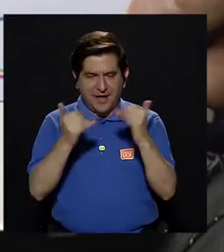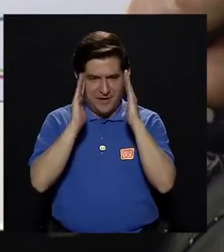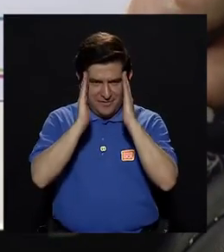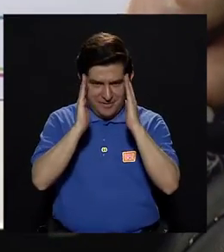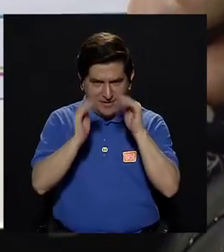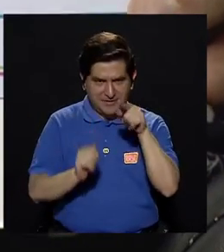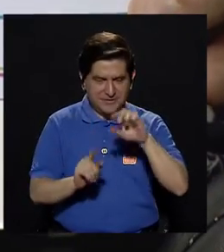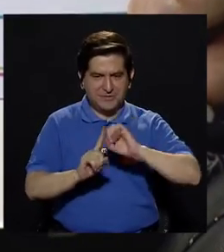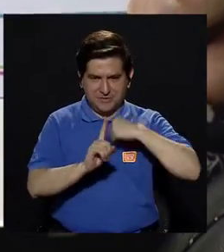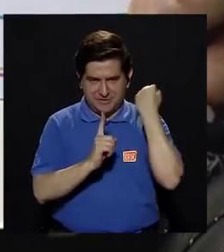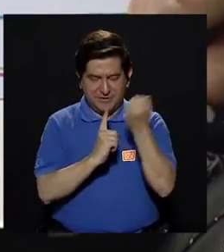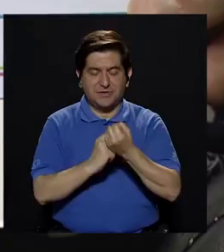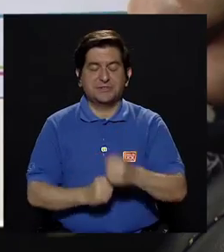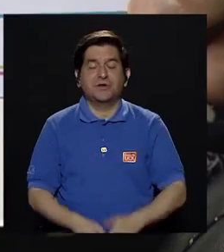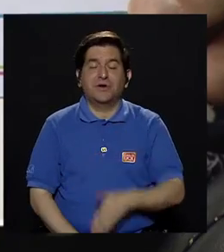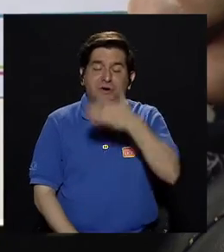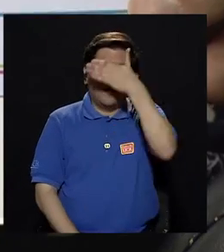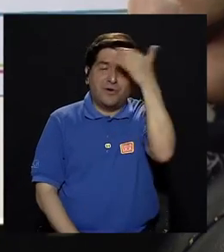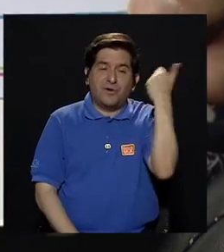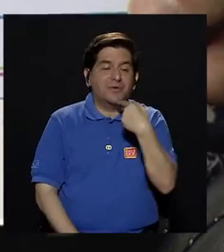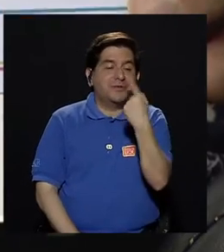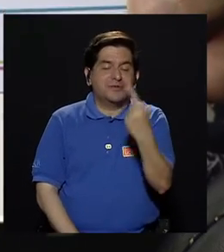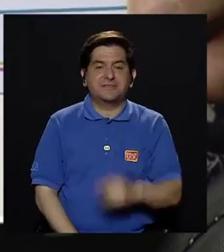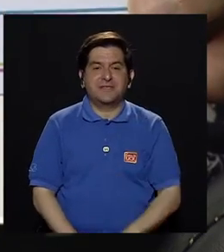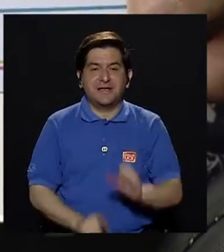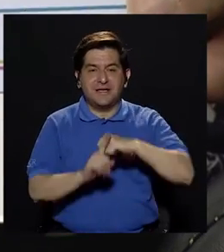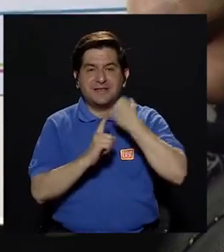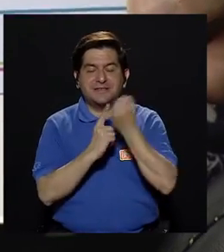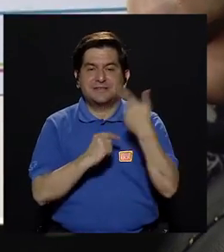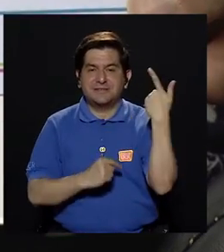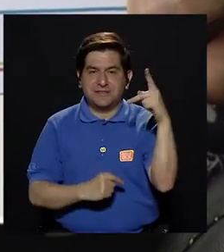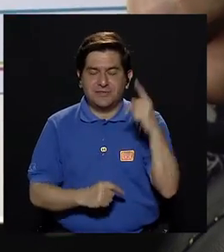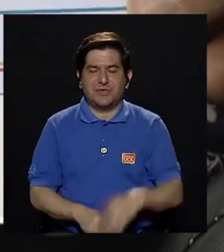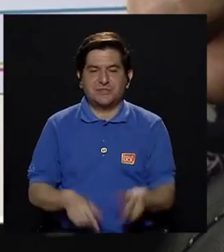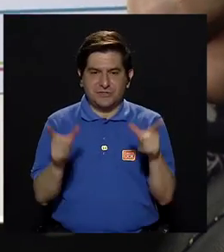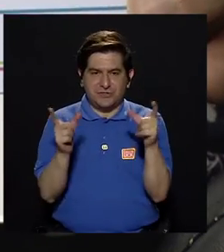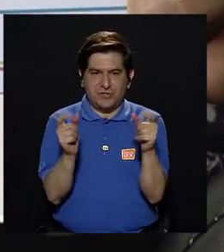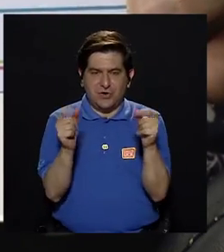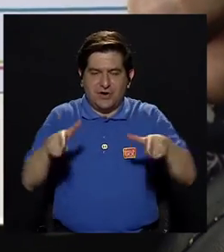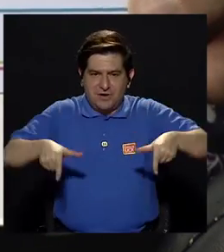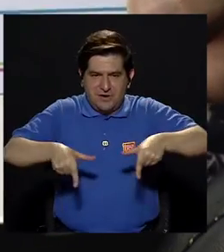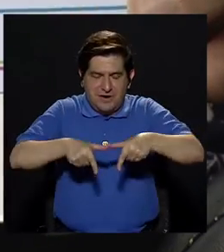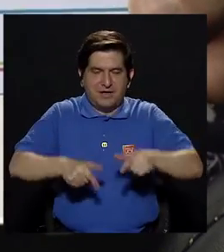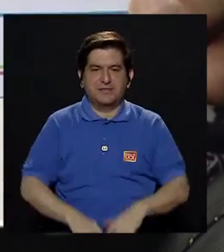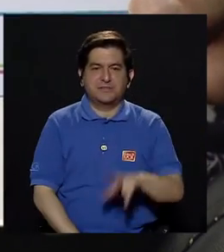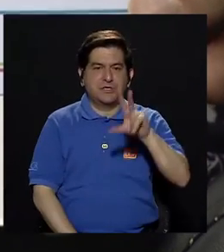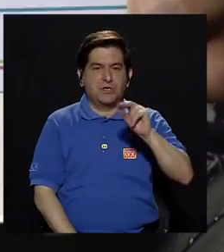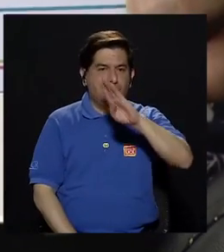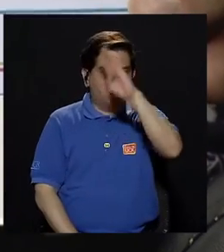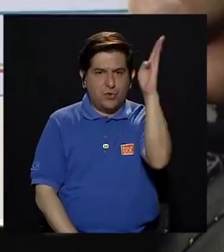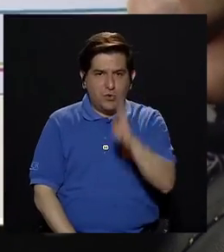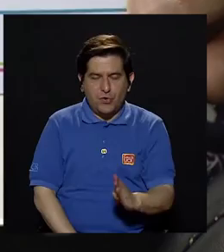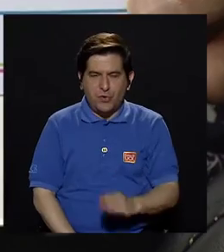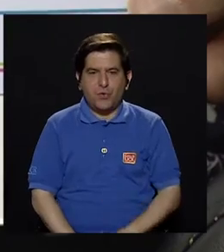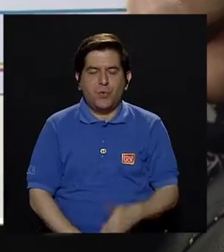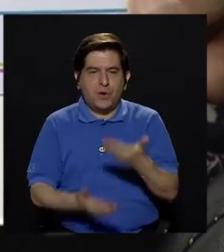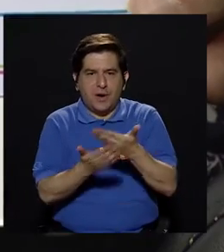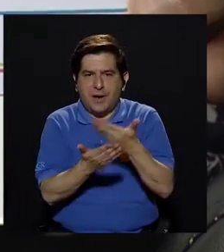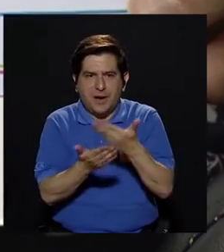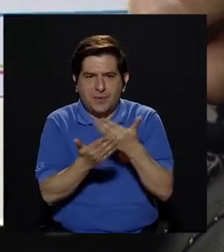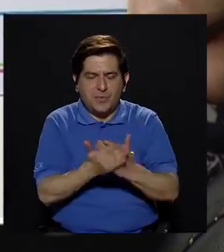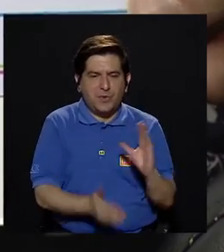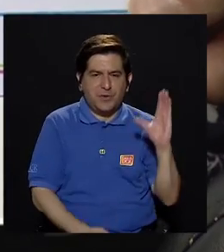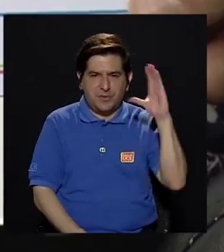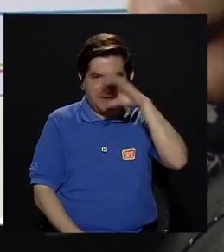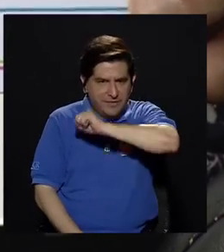recuerde también que ahí se me olvidó decirles que uno de los factores de riesgo para tener cáncer de cérvix es no haberse hecho nunca ninguna prueba